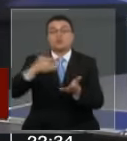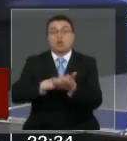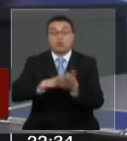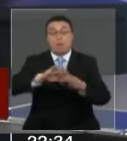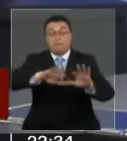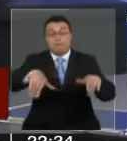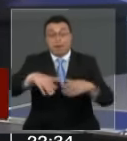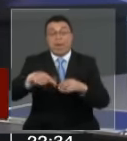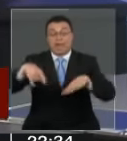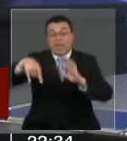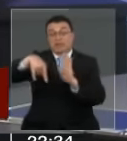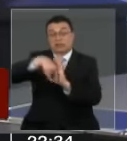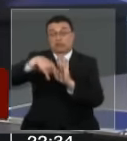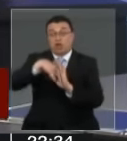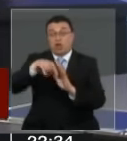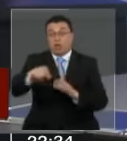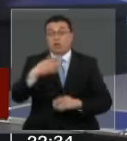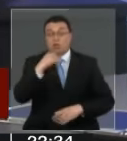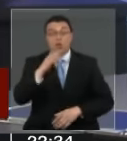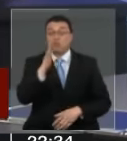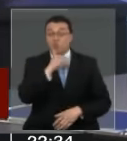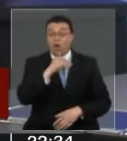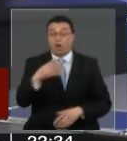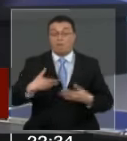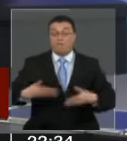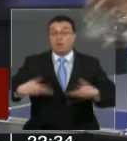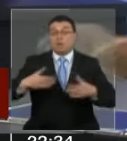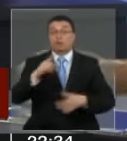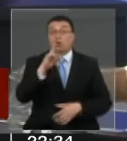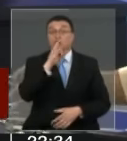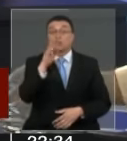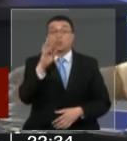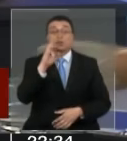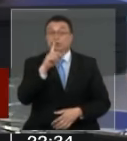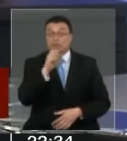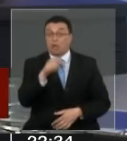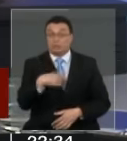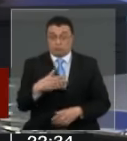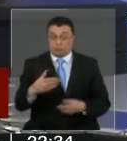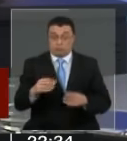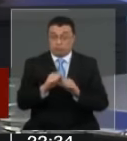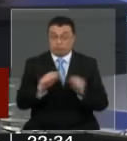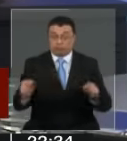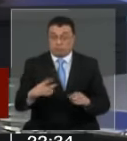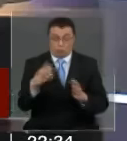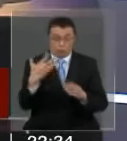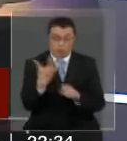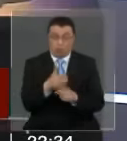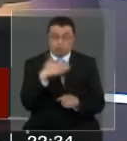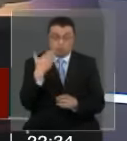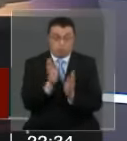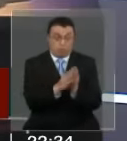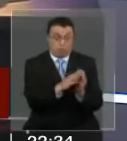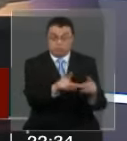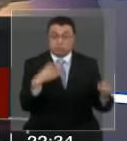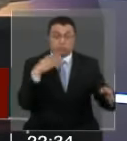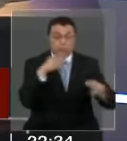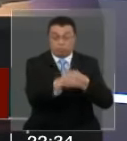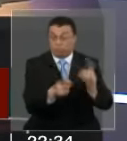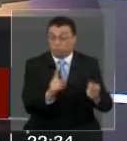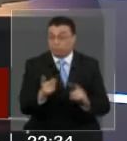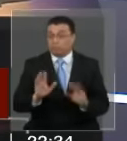costas de Chiloé, no hay ningún fomento turístico que sea posible. Se los digo de inmediato. No, estoy totalmente de acuerdo contigo. Entonces, de verdad lo